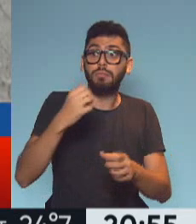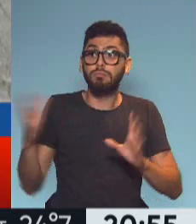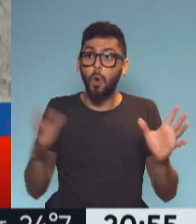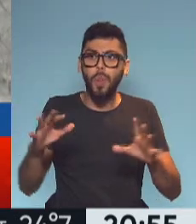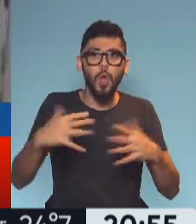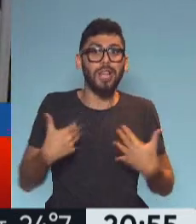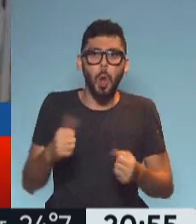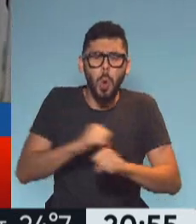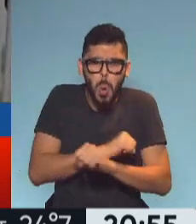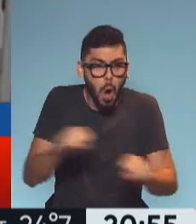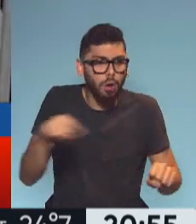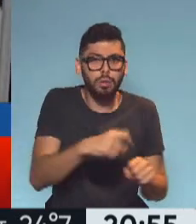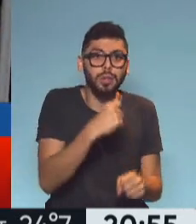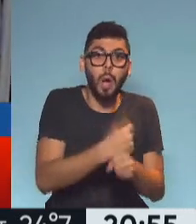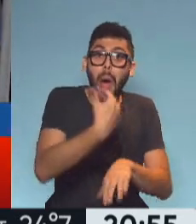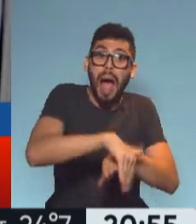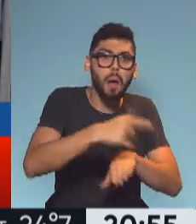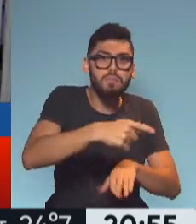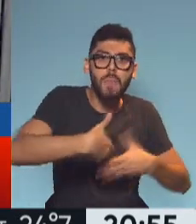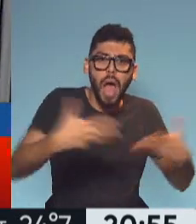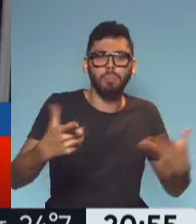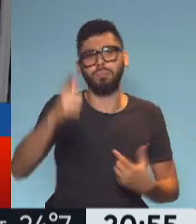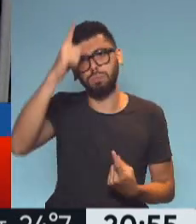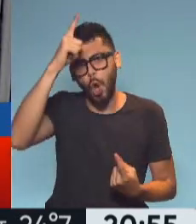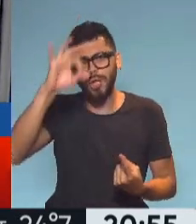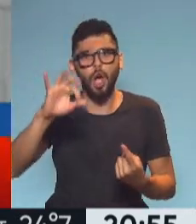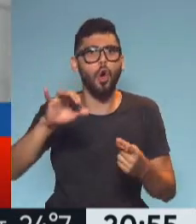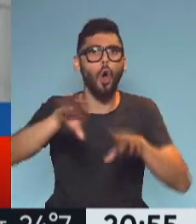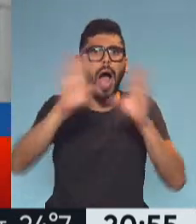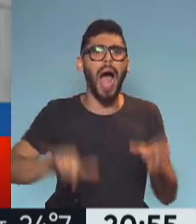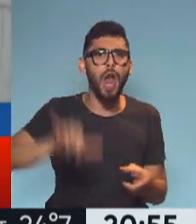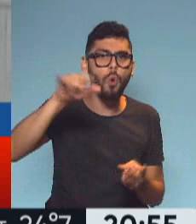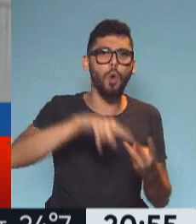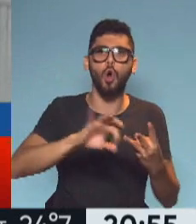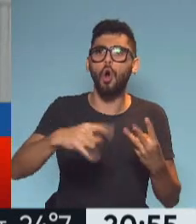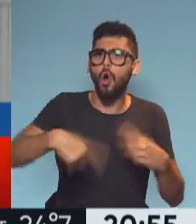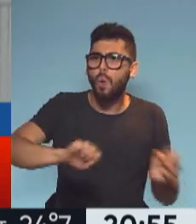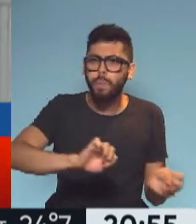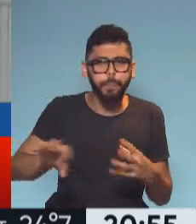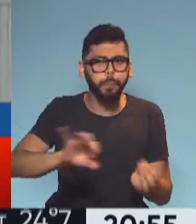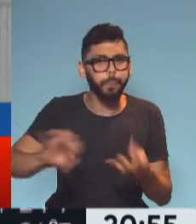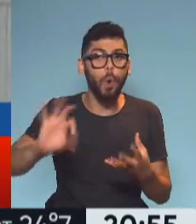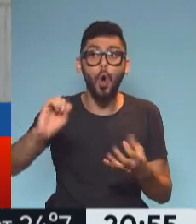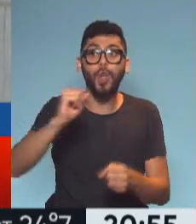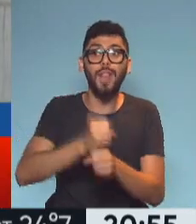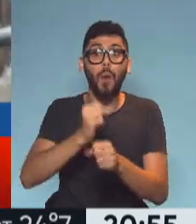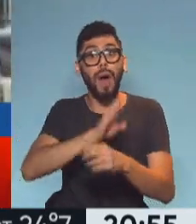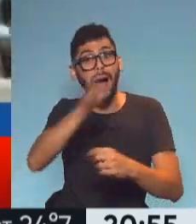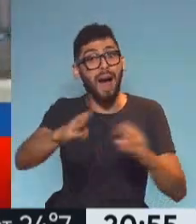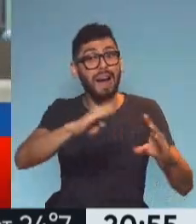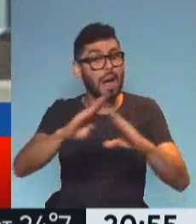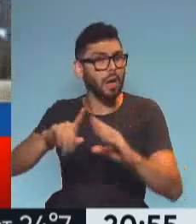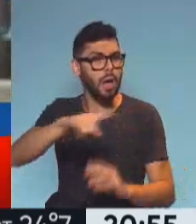crisis sanitarias. Policías, empleados de aeropuertos, bodegueros y trabajadores a domicilio.